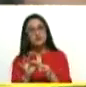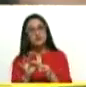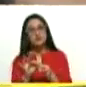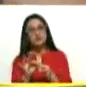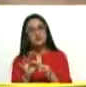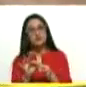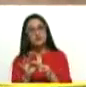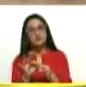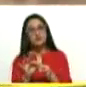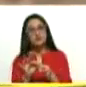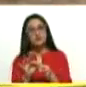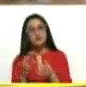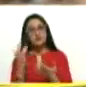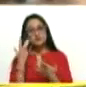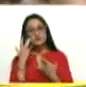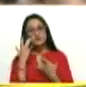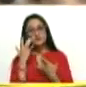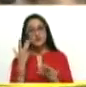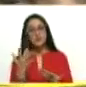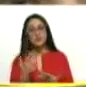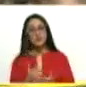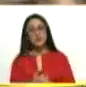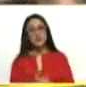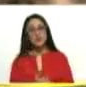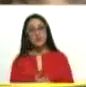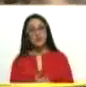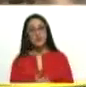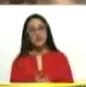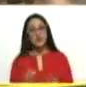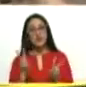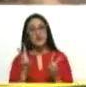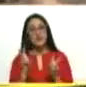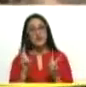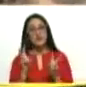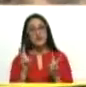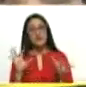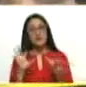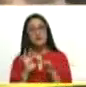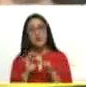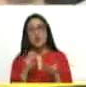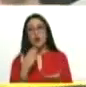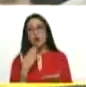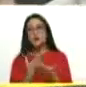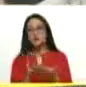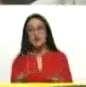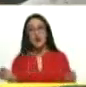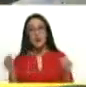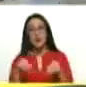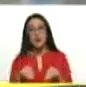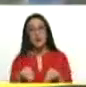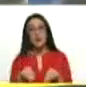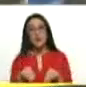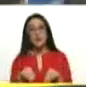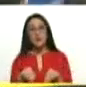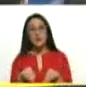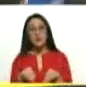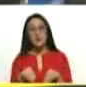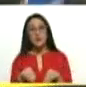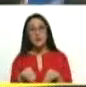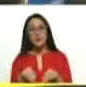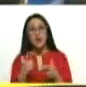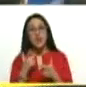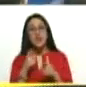nos está reflejando como un punto de inflexión gracias al acuerdo de el